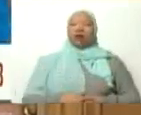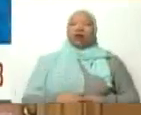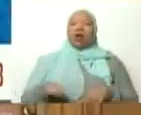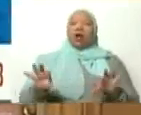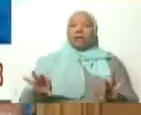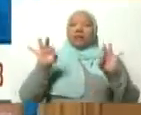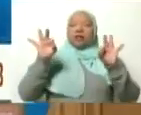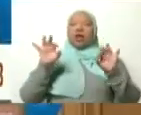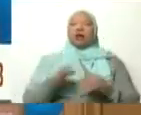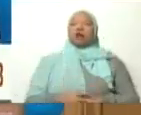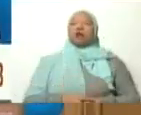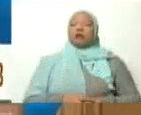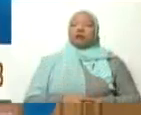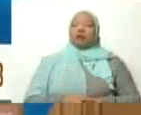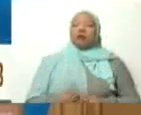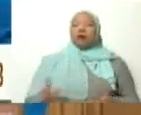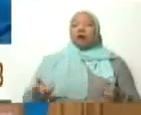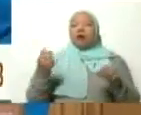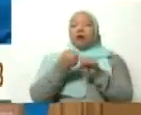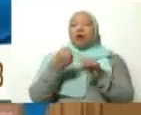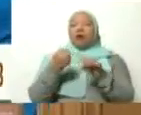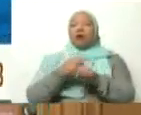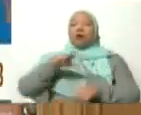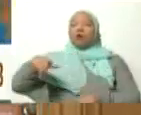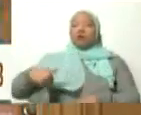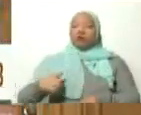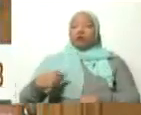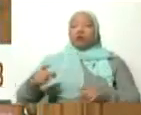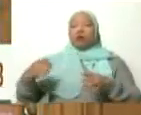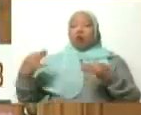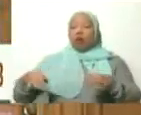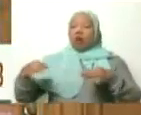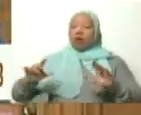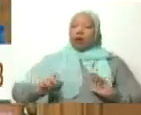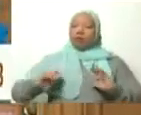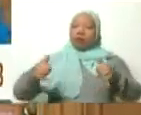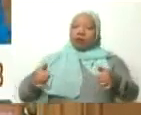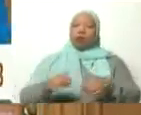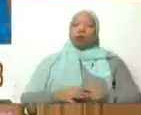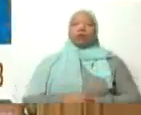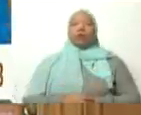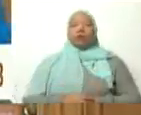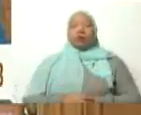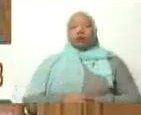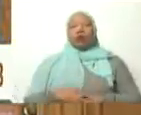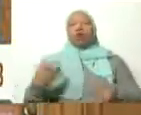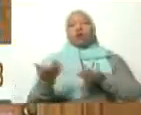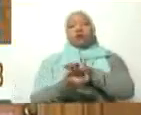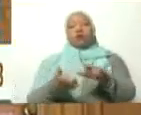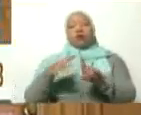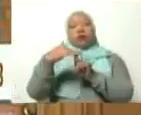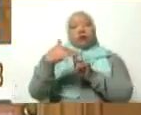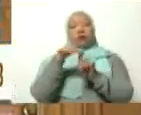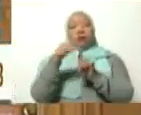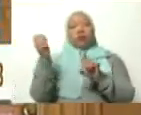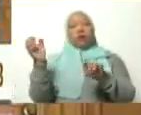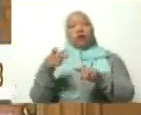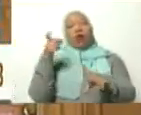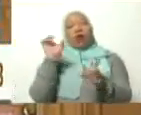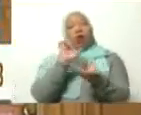especial, pero una coyuntura que no surgió de la nada. Una situación